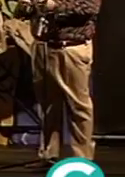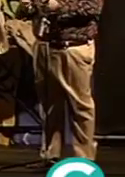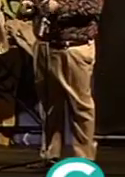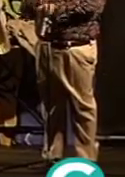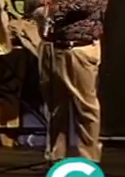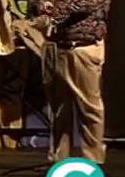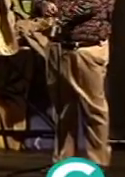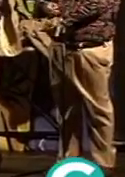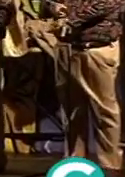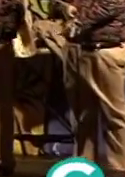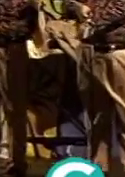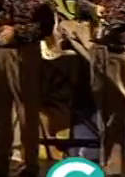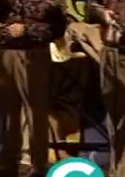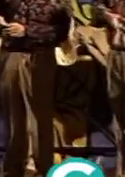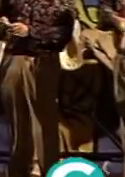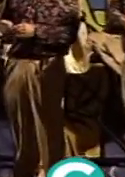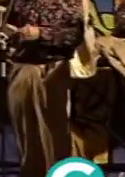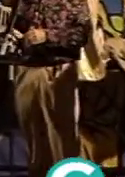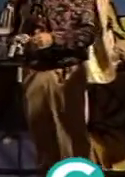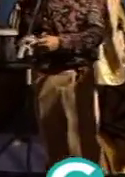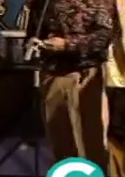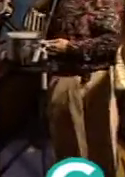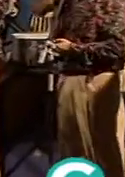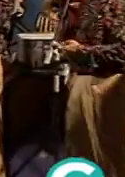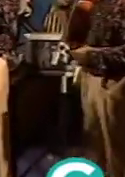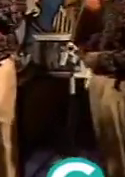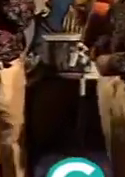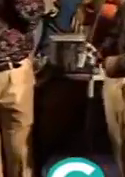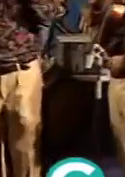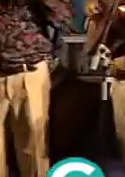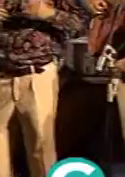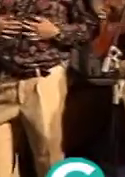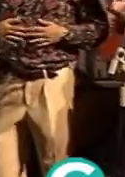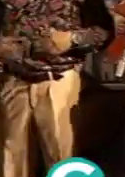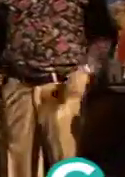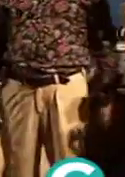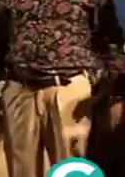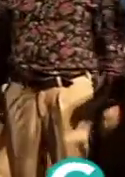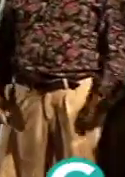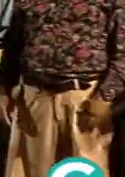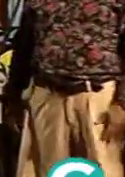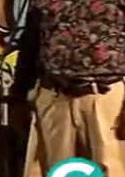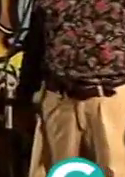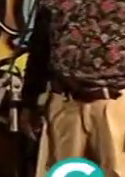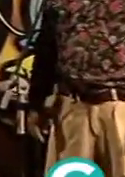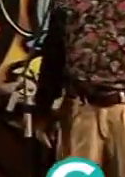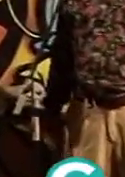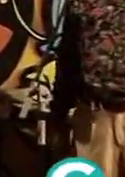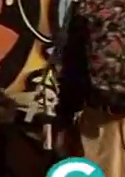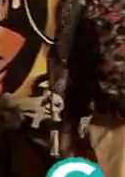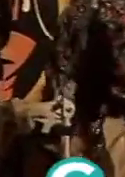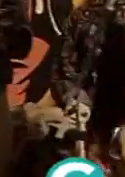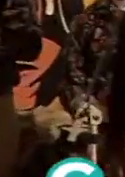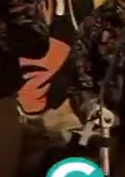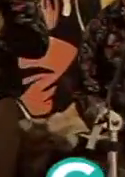¿A que sí? ¿Qué digo, casado? Que por cierto, yo le he dicho a la mía que iba a tirar la basura y ya se la echaba la cosechita.